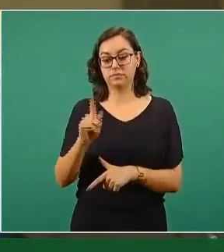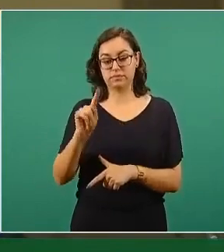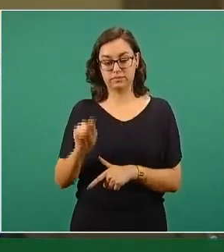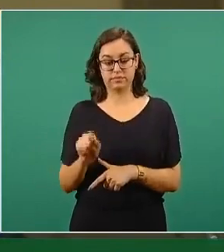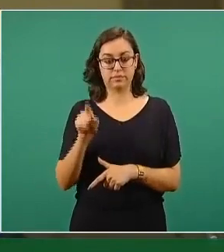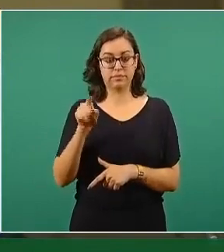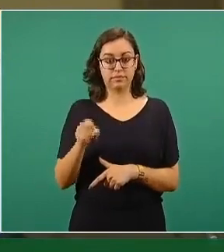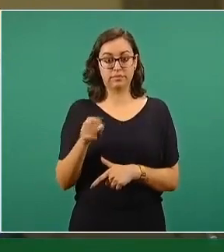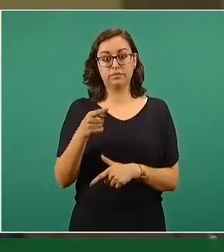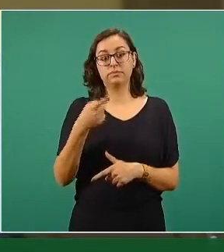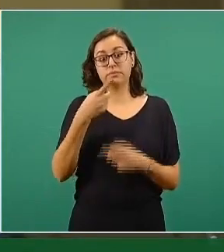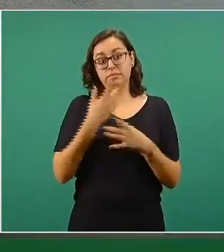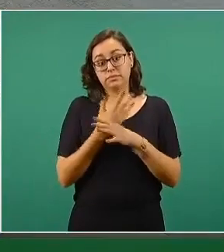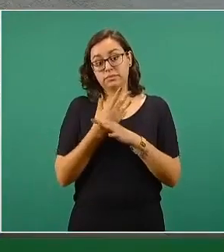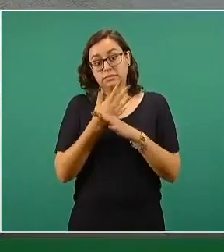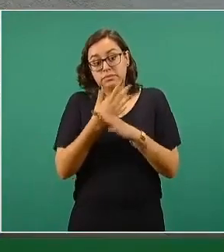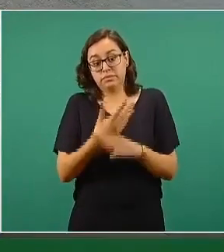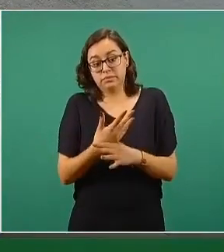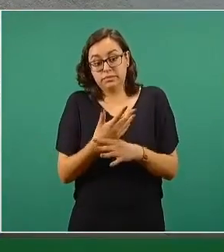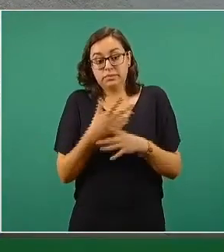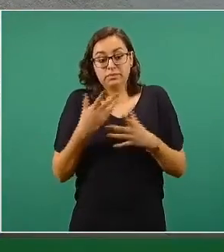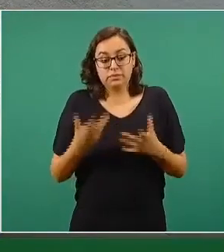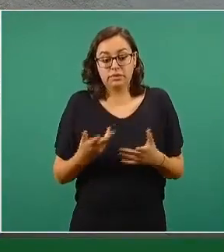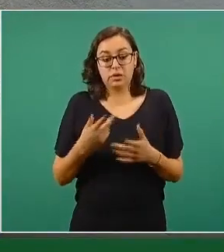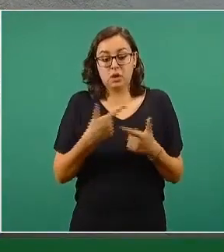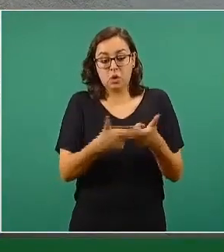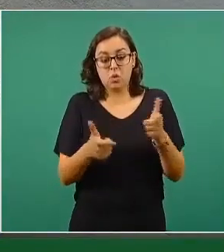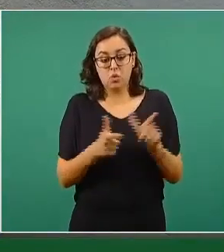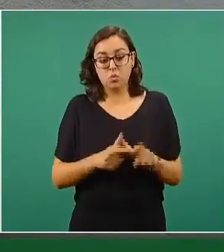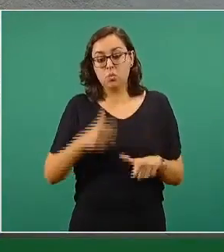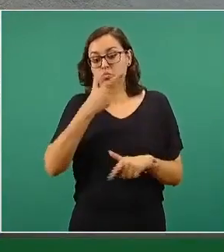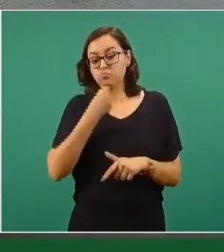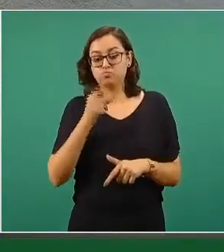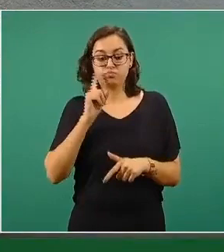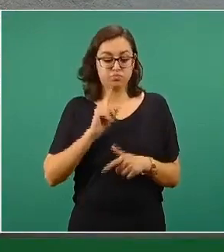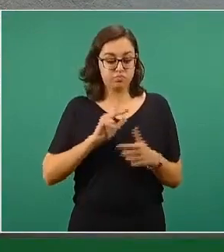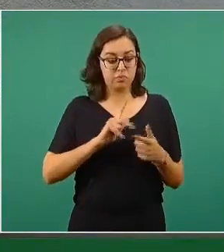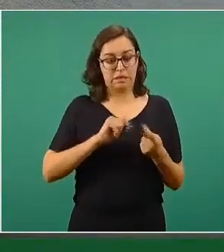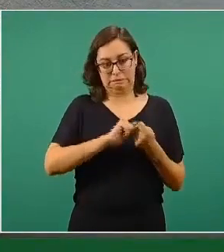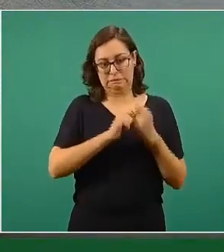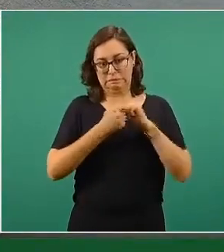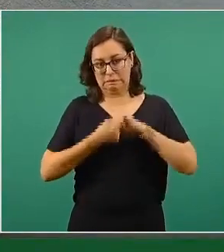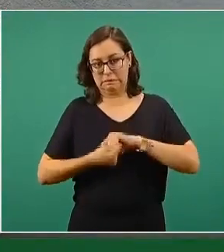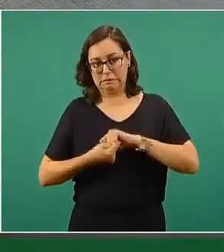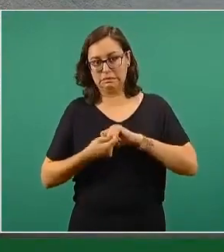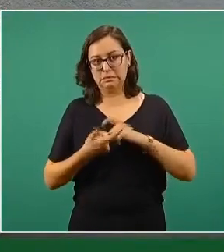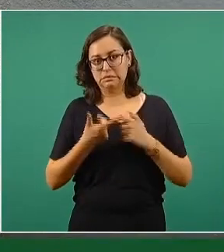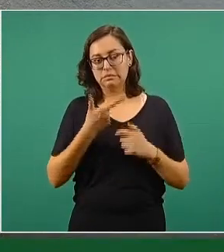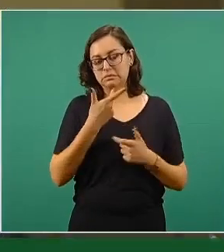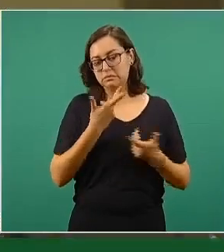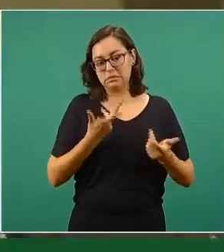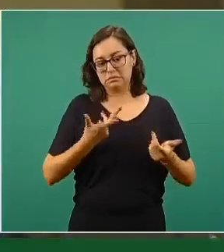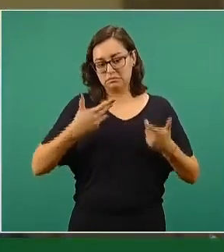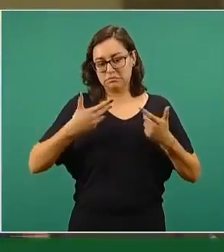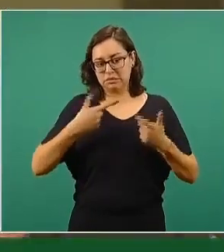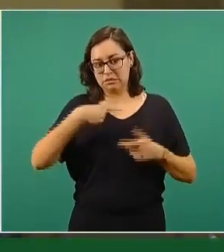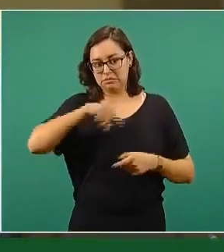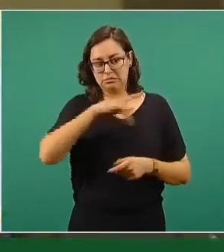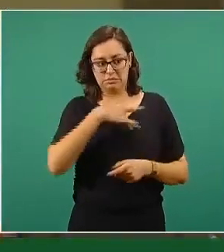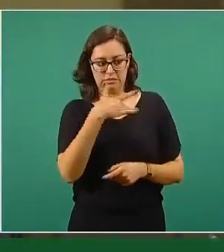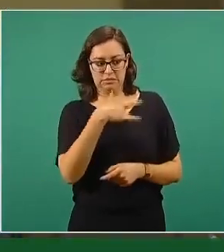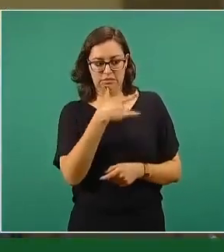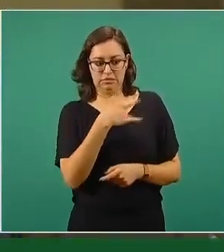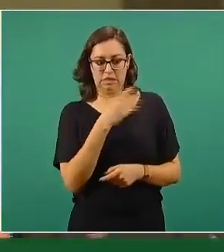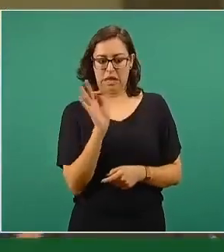serán obligados a vestirse ya sea de hombre o de mujer para asistir a la vacunación en caso de que su INE no haya